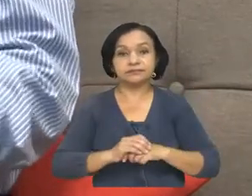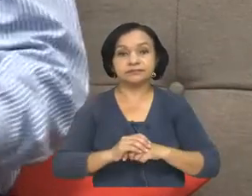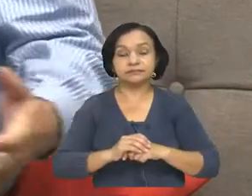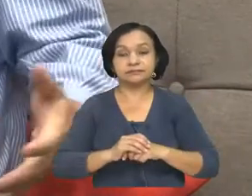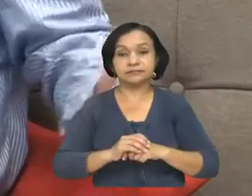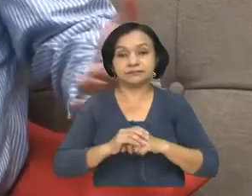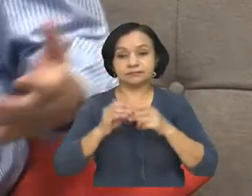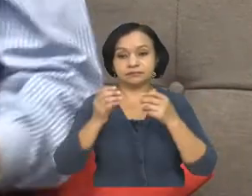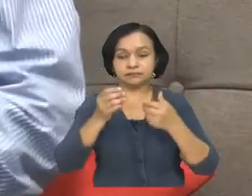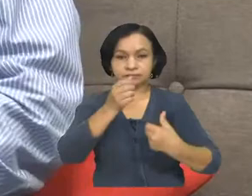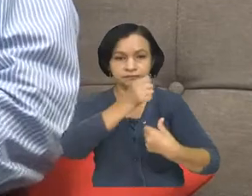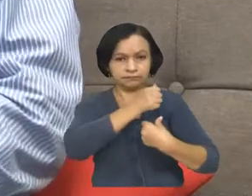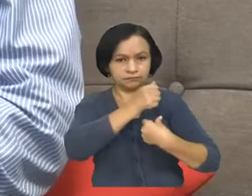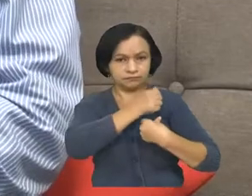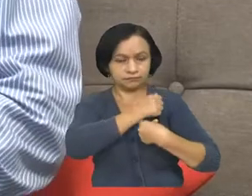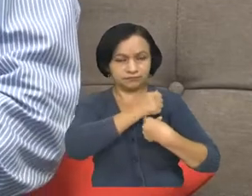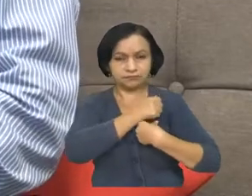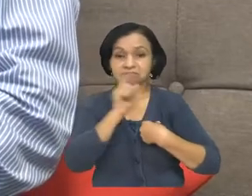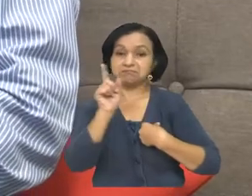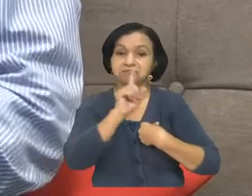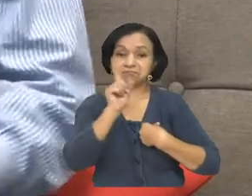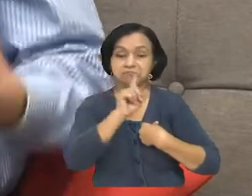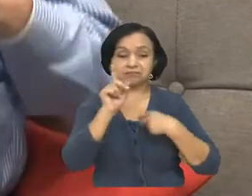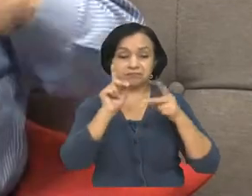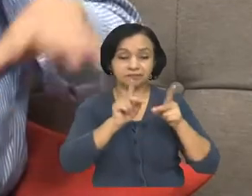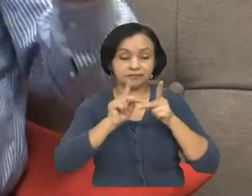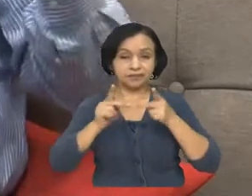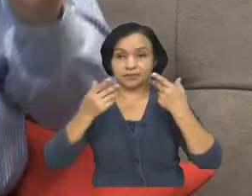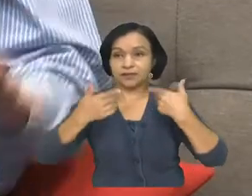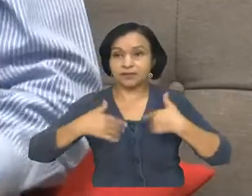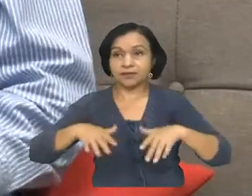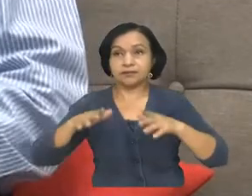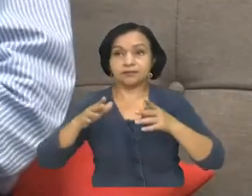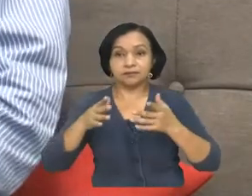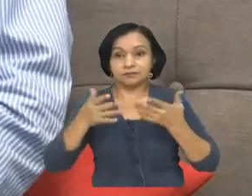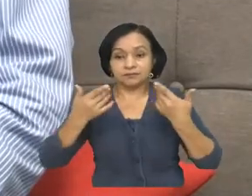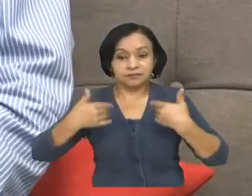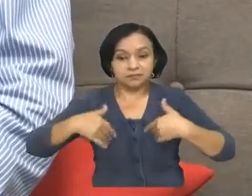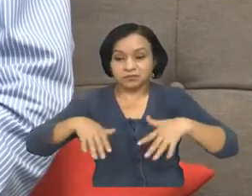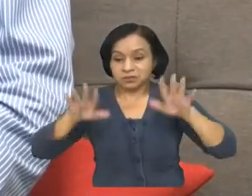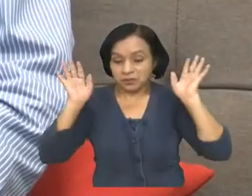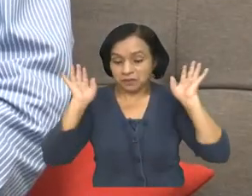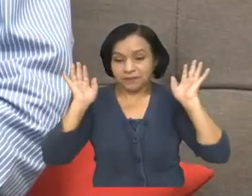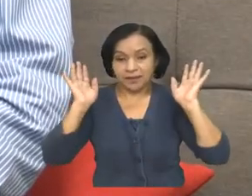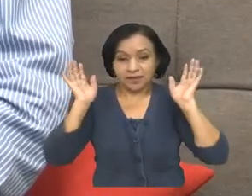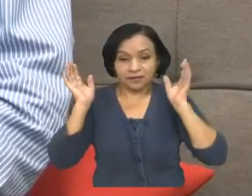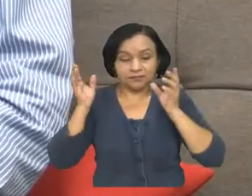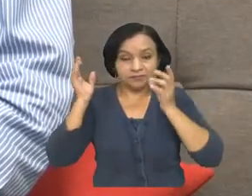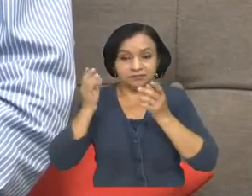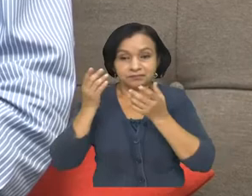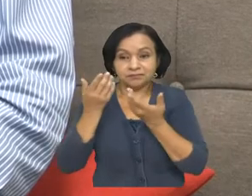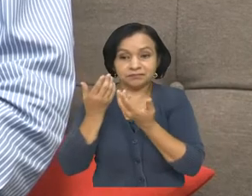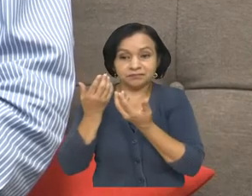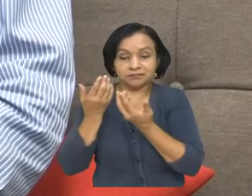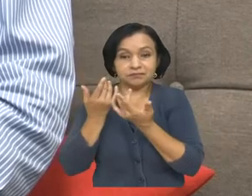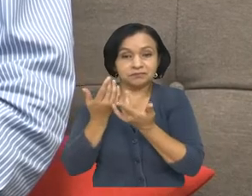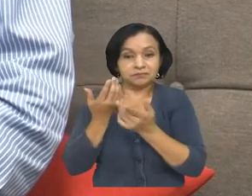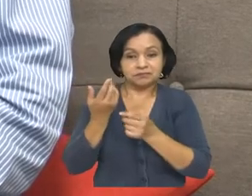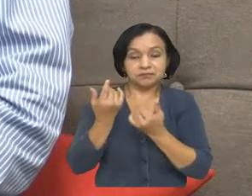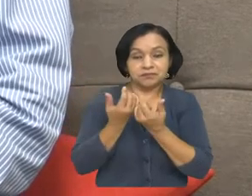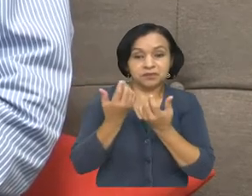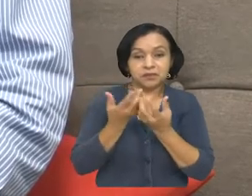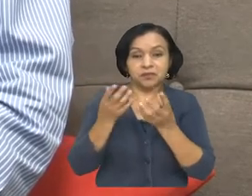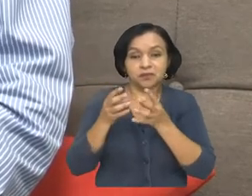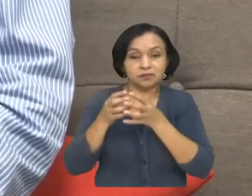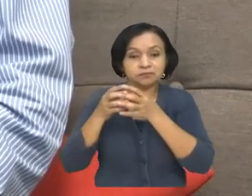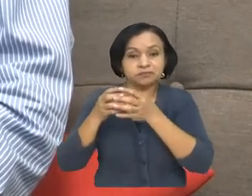éramos ejército, bueno, llevábamos lo normal, pues, y prácticamente cuando,